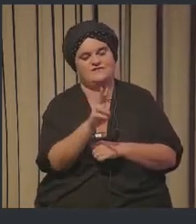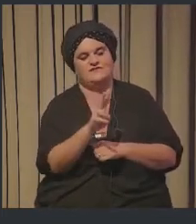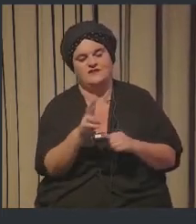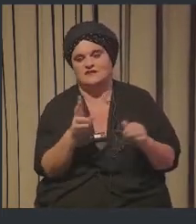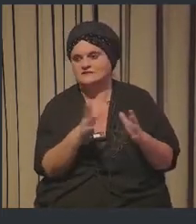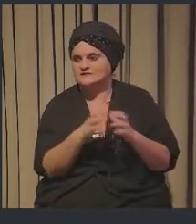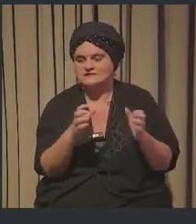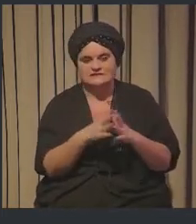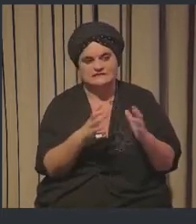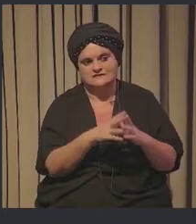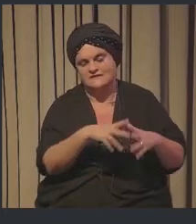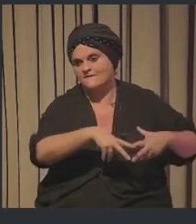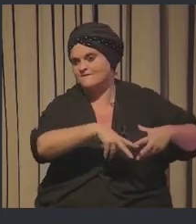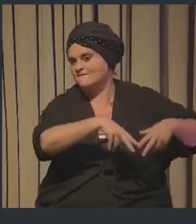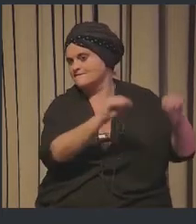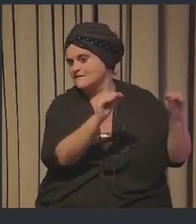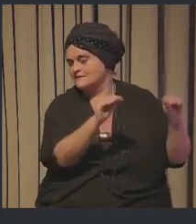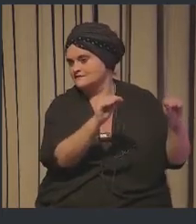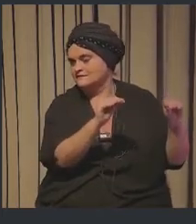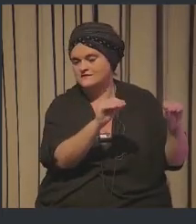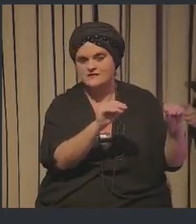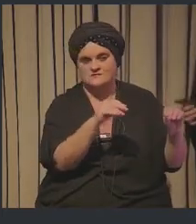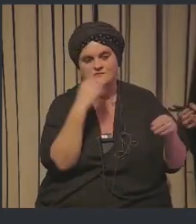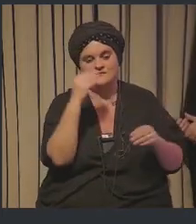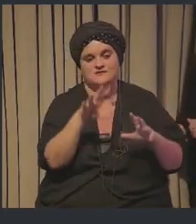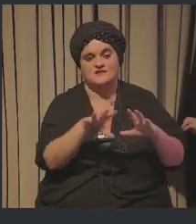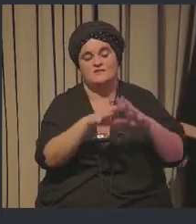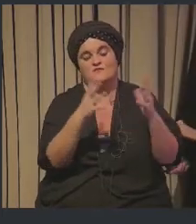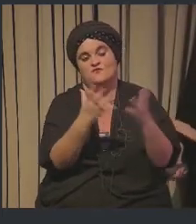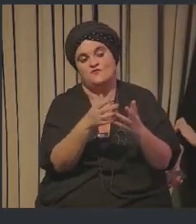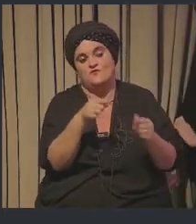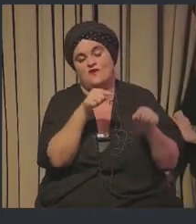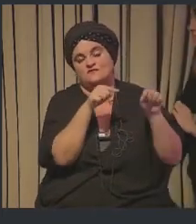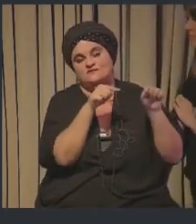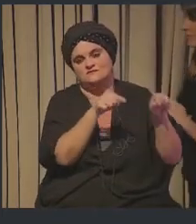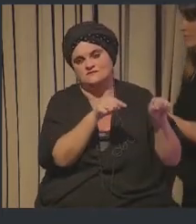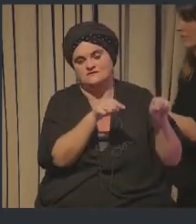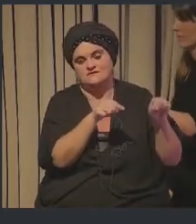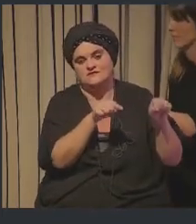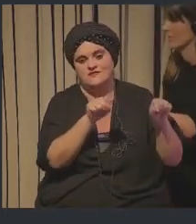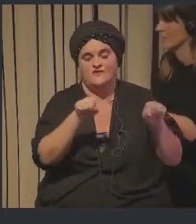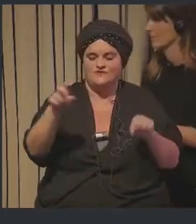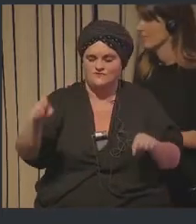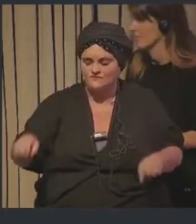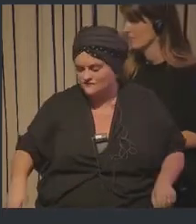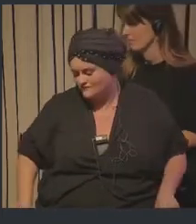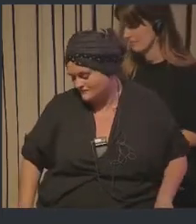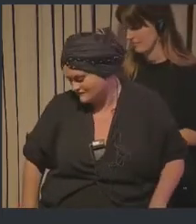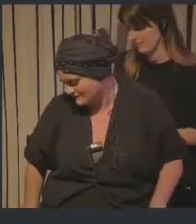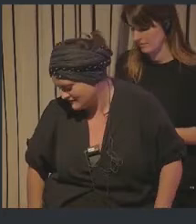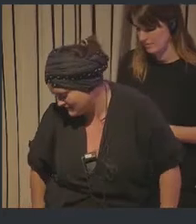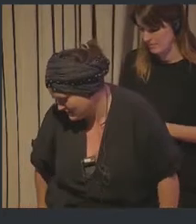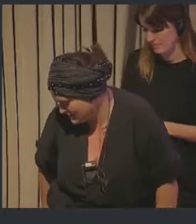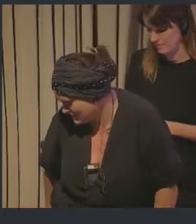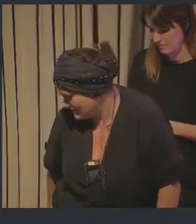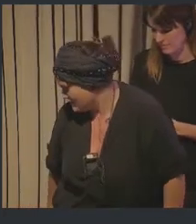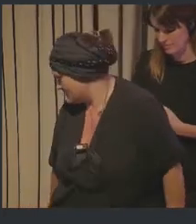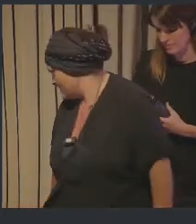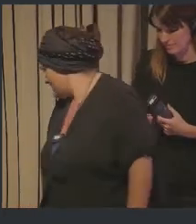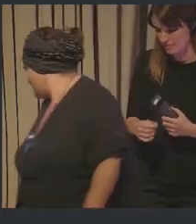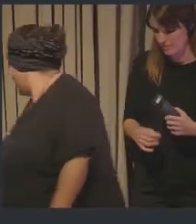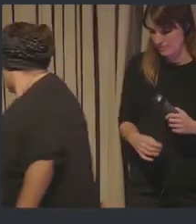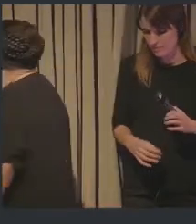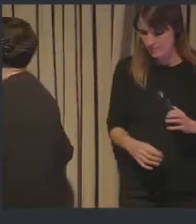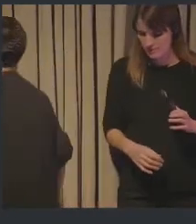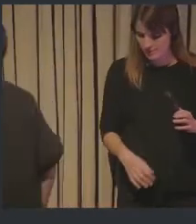que acabe porque piensan que el mundo va a ser así o de la otra manera. ¿A quién les gusta este periodo